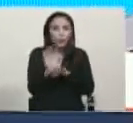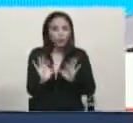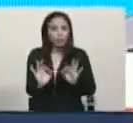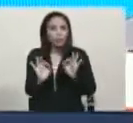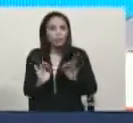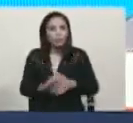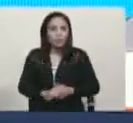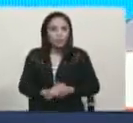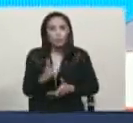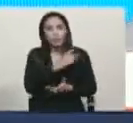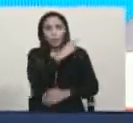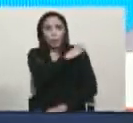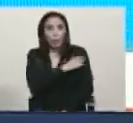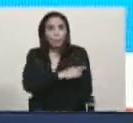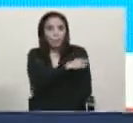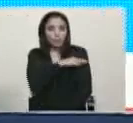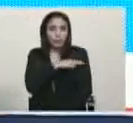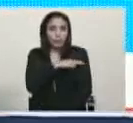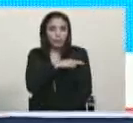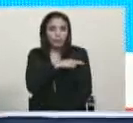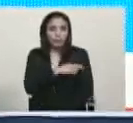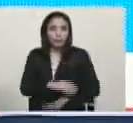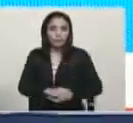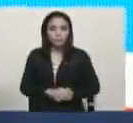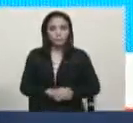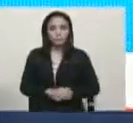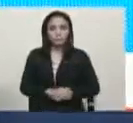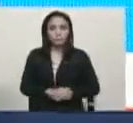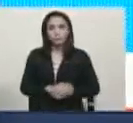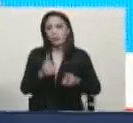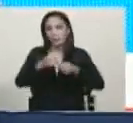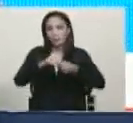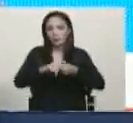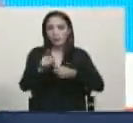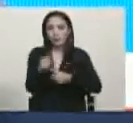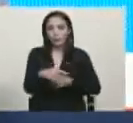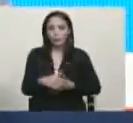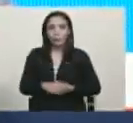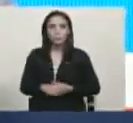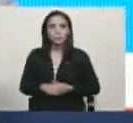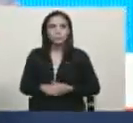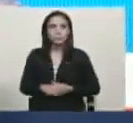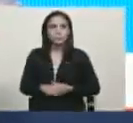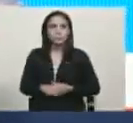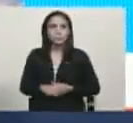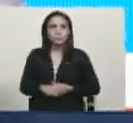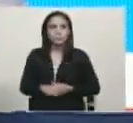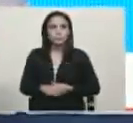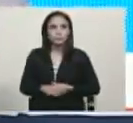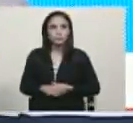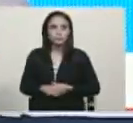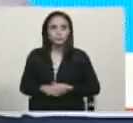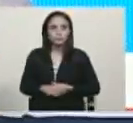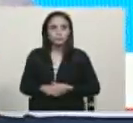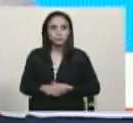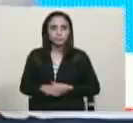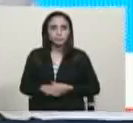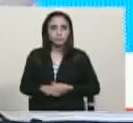intensivos del Hospital Doctor Adolfo de Empaire del municipio Cabima.